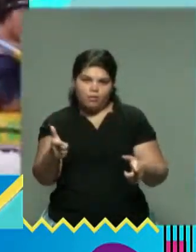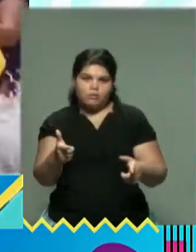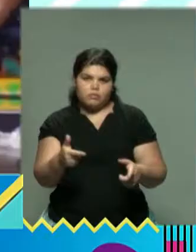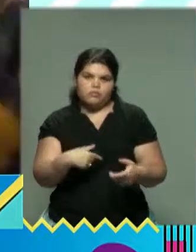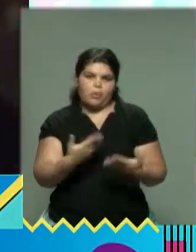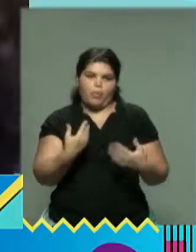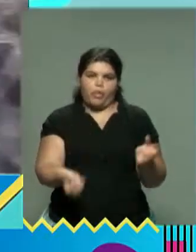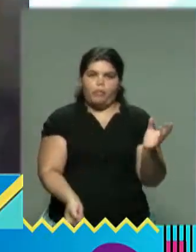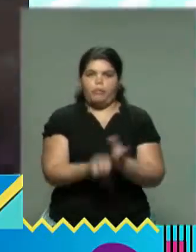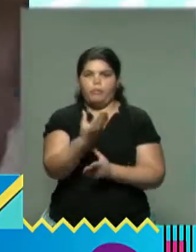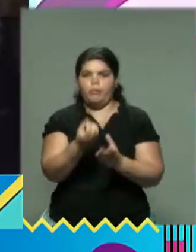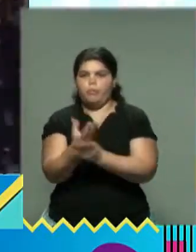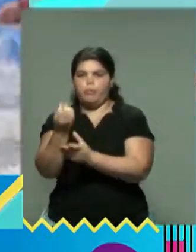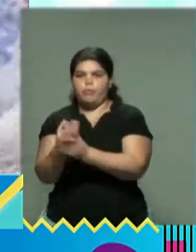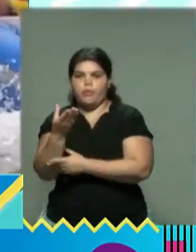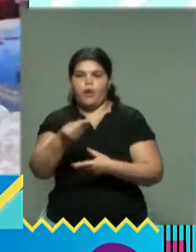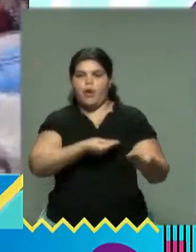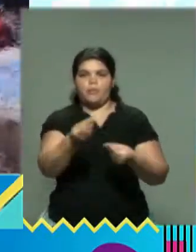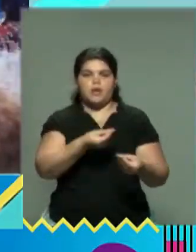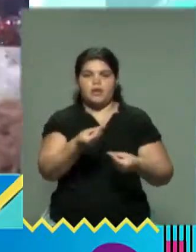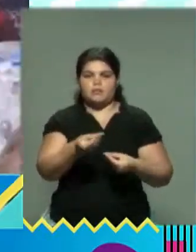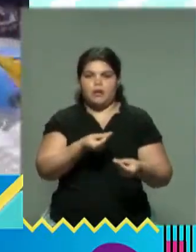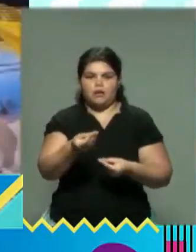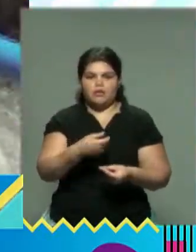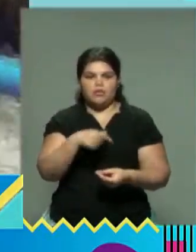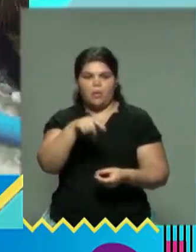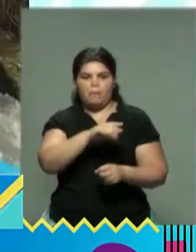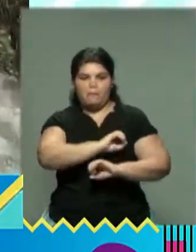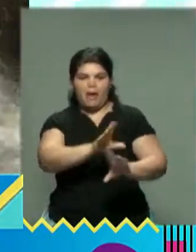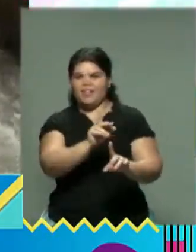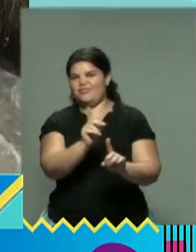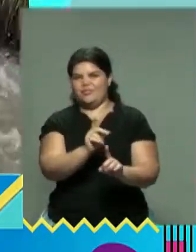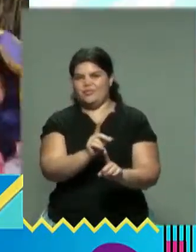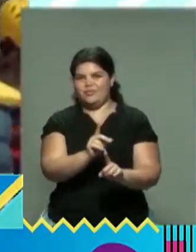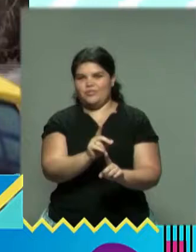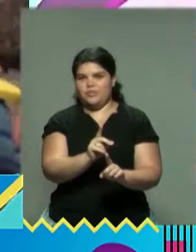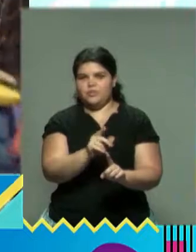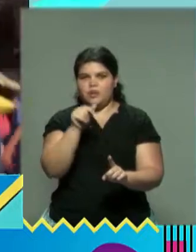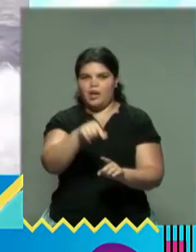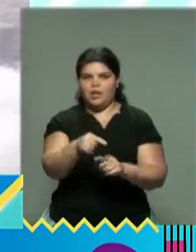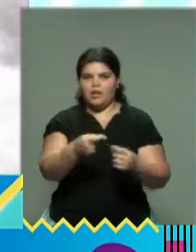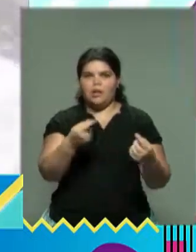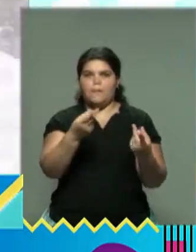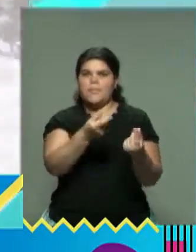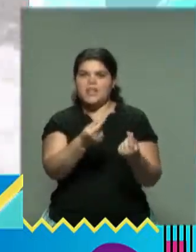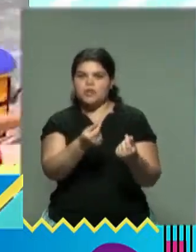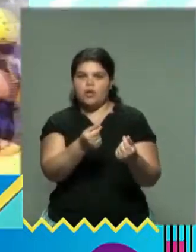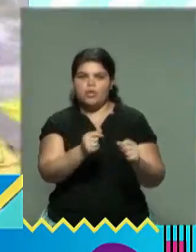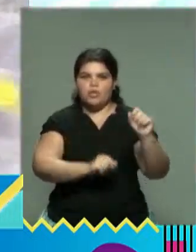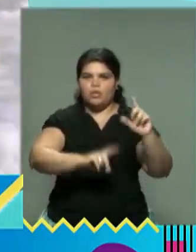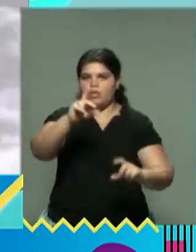que suceda eso y es como que no está tan mal visto. Entonces ya comienza una guerra de precios en la